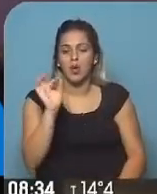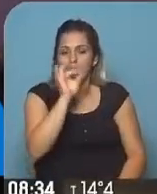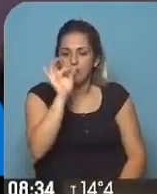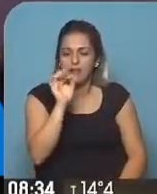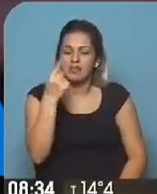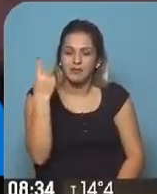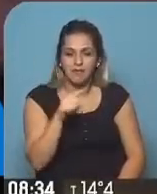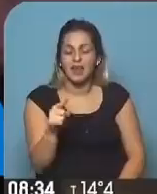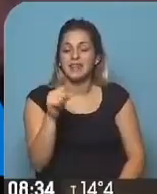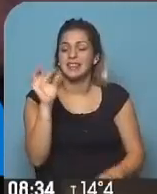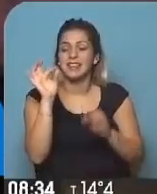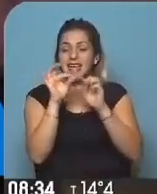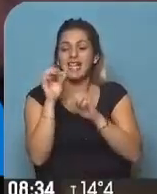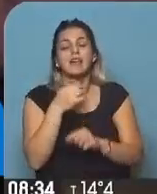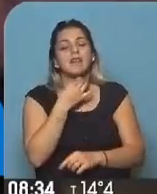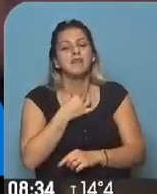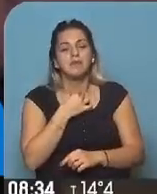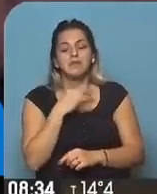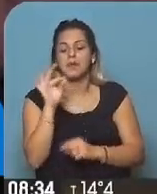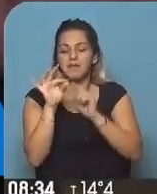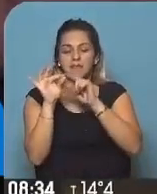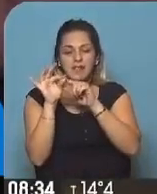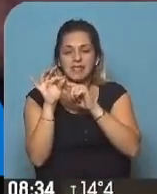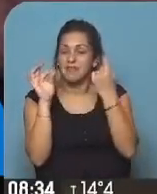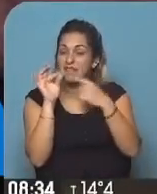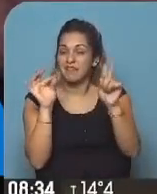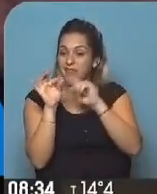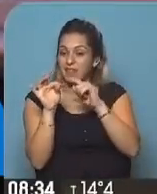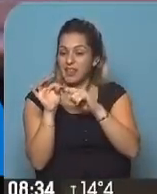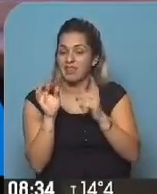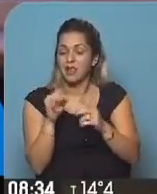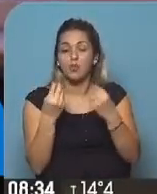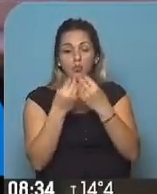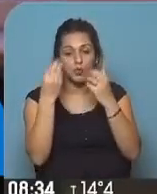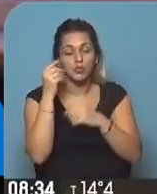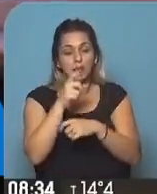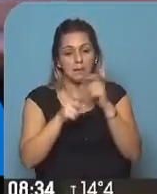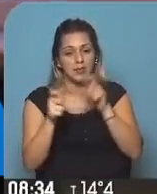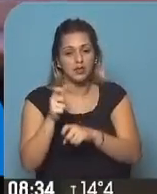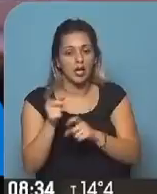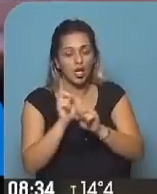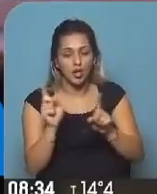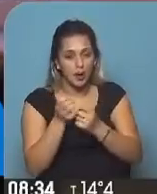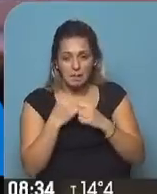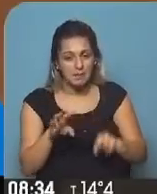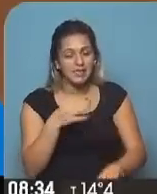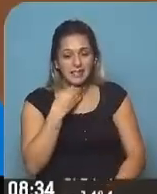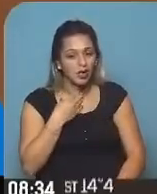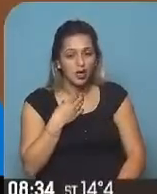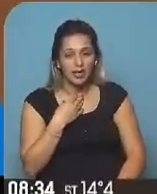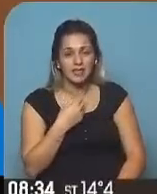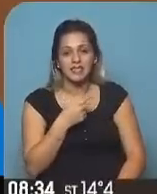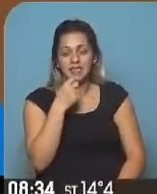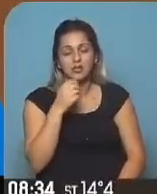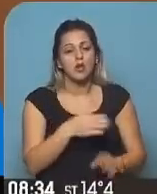tiene capacidades diferentes y que muchos de los pacientes que hemos visto no comienzan con angina. Aún cuando hayan ido